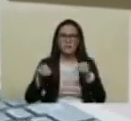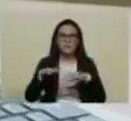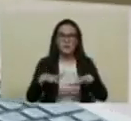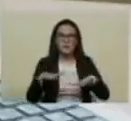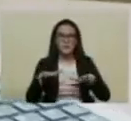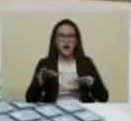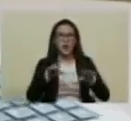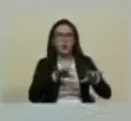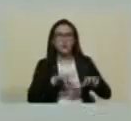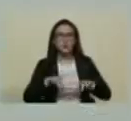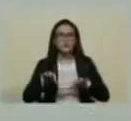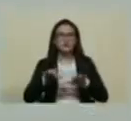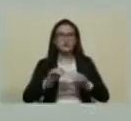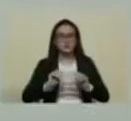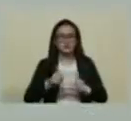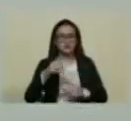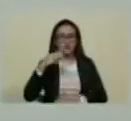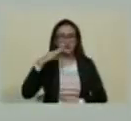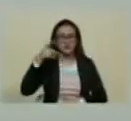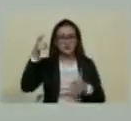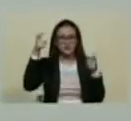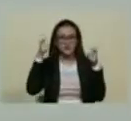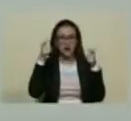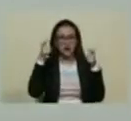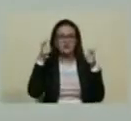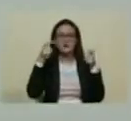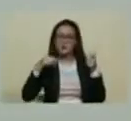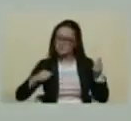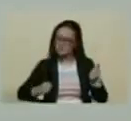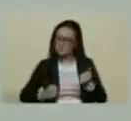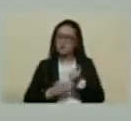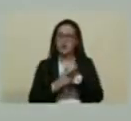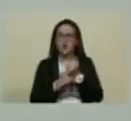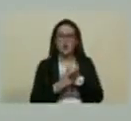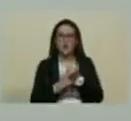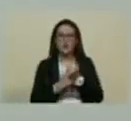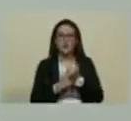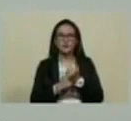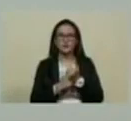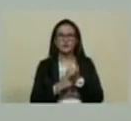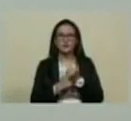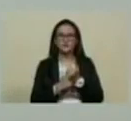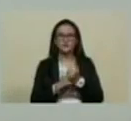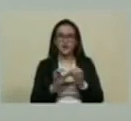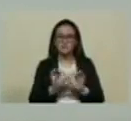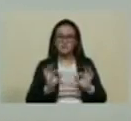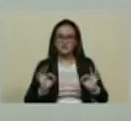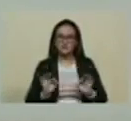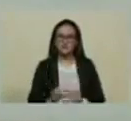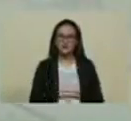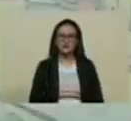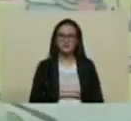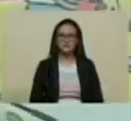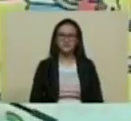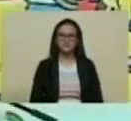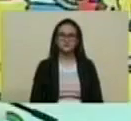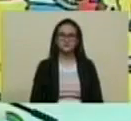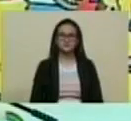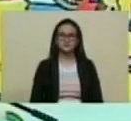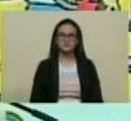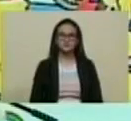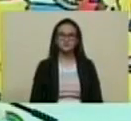computación que inició el comandante Chávez, nosotros darle un reimpulso y un empuje especial.